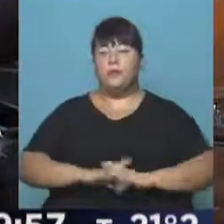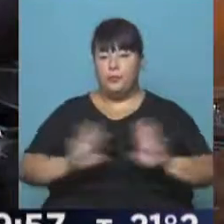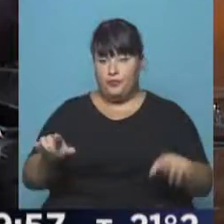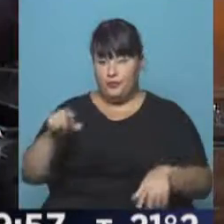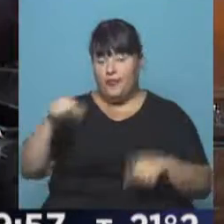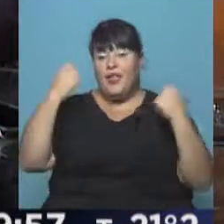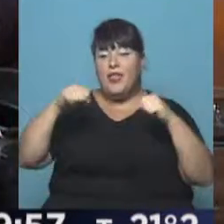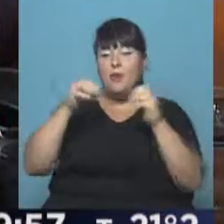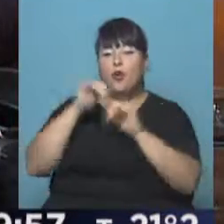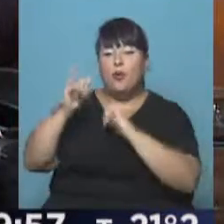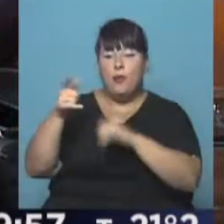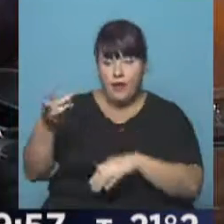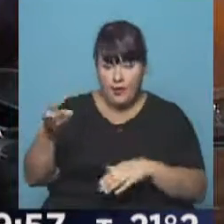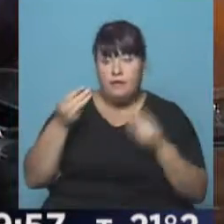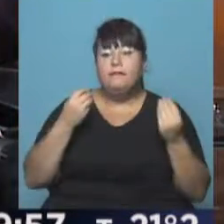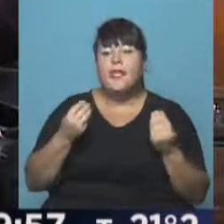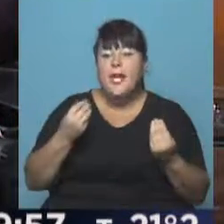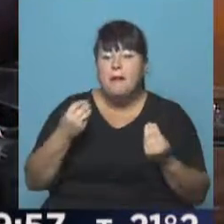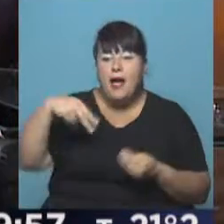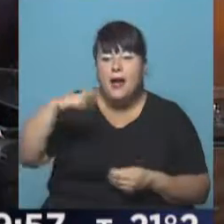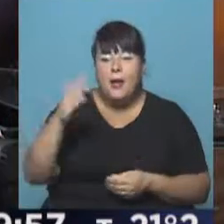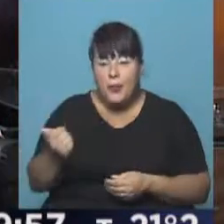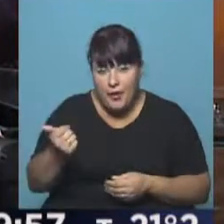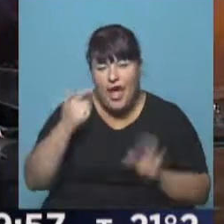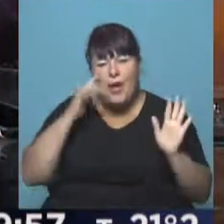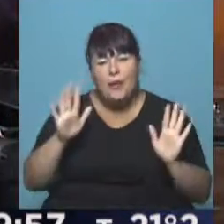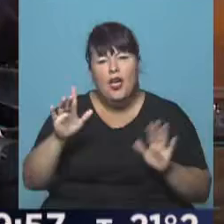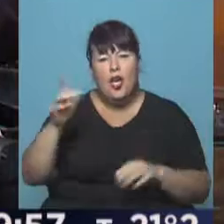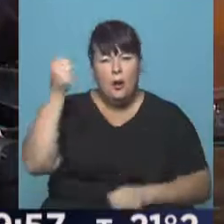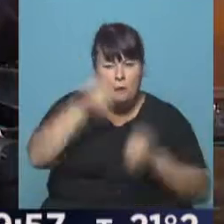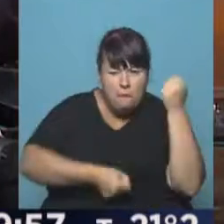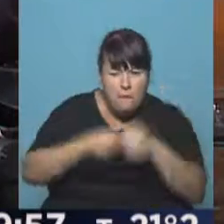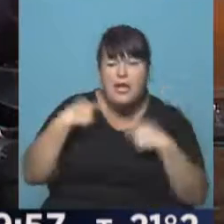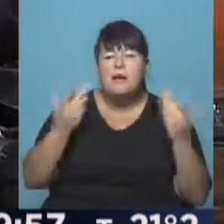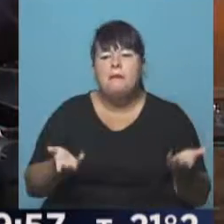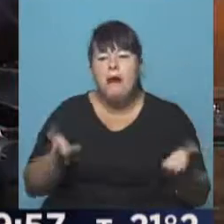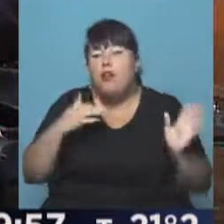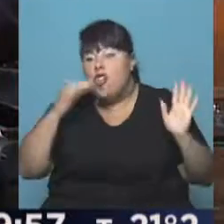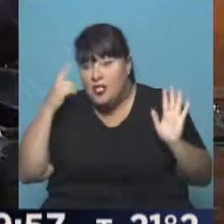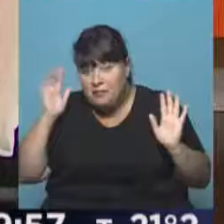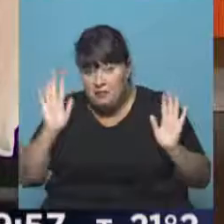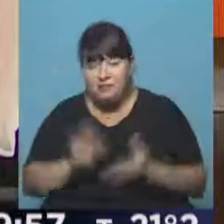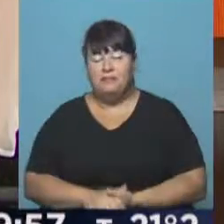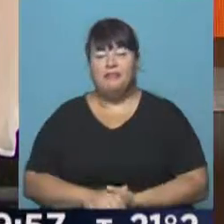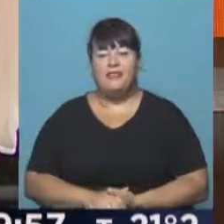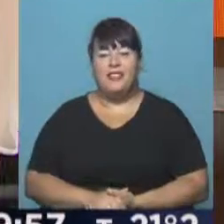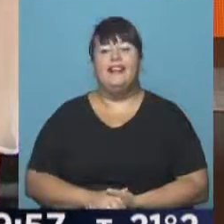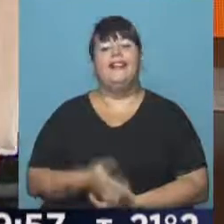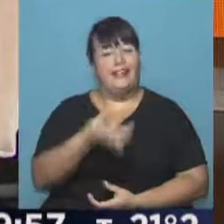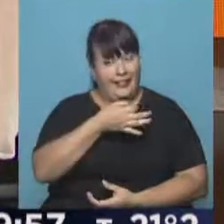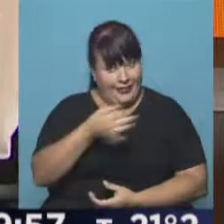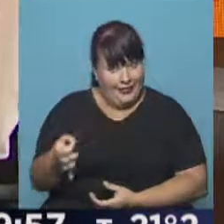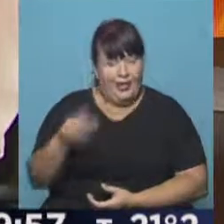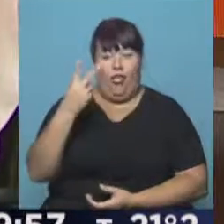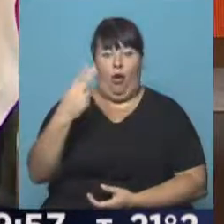Bueno, el deporte, Gabriela Privitera. Sí. ¿Qué pasó en la NBA? A ver. Hubo golpes, piñas y algo más. Va, no sé, digo, ¿no? Exactamente,